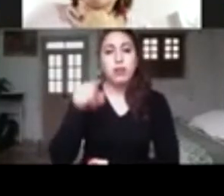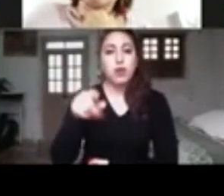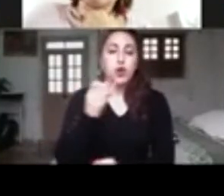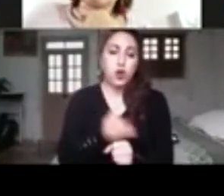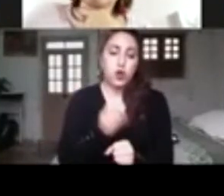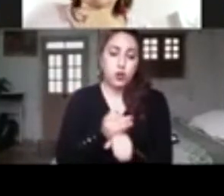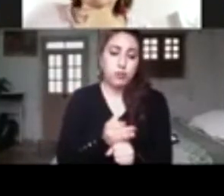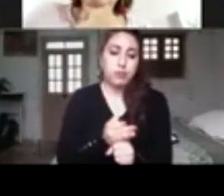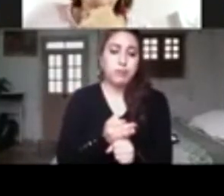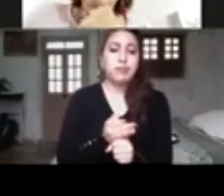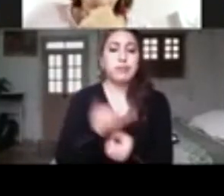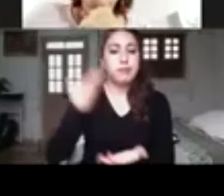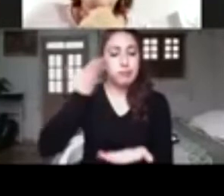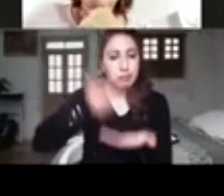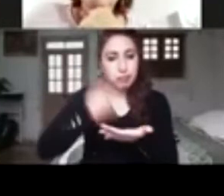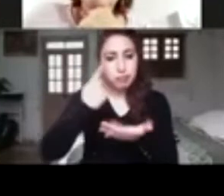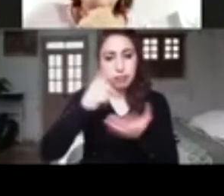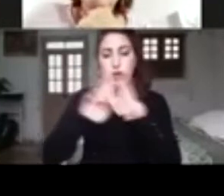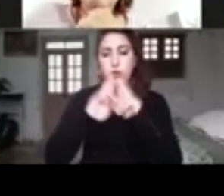hoy